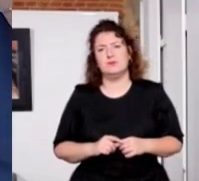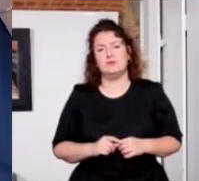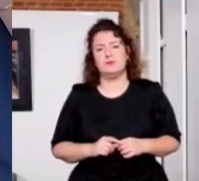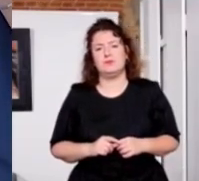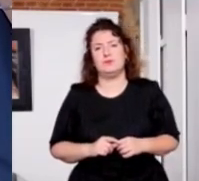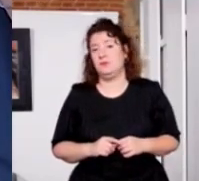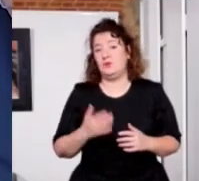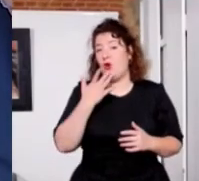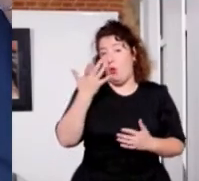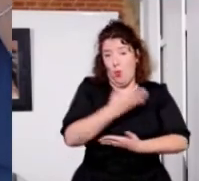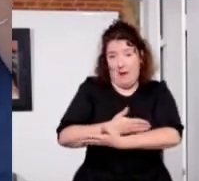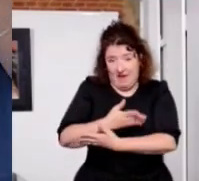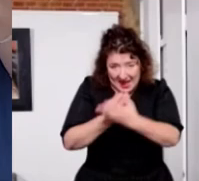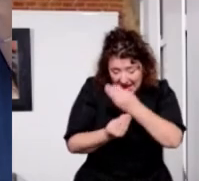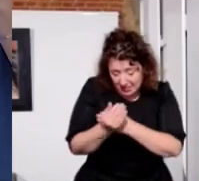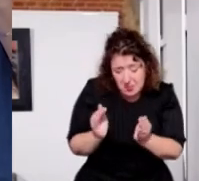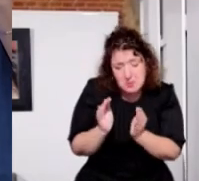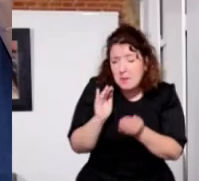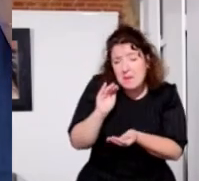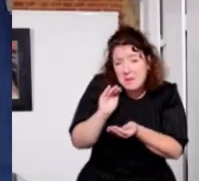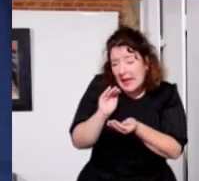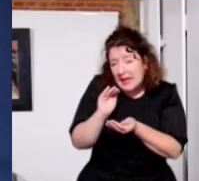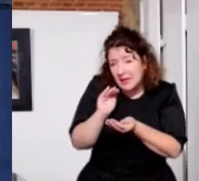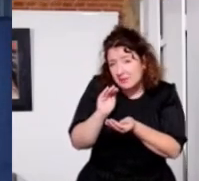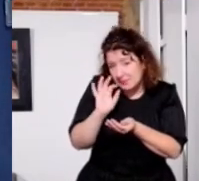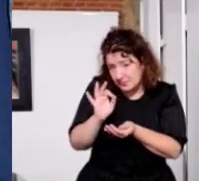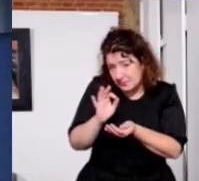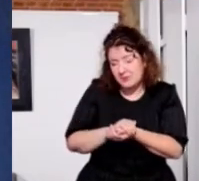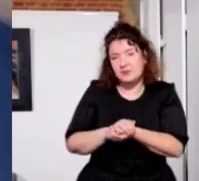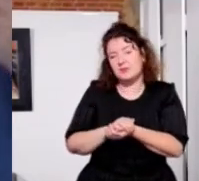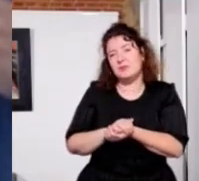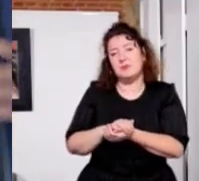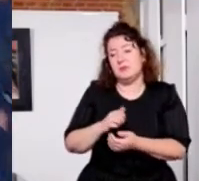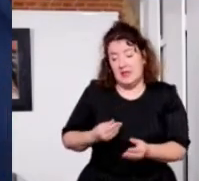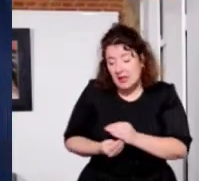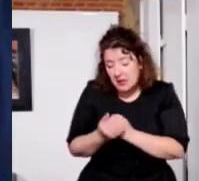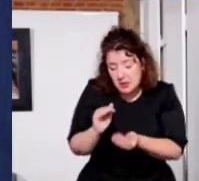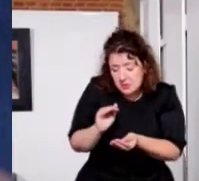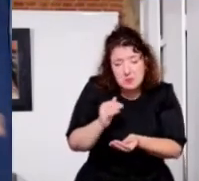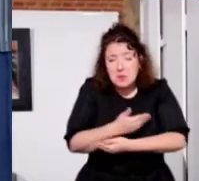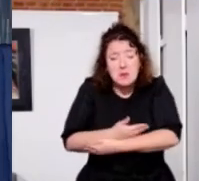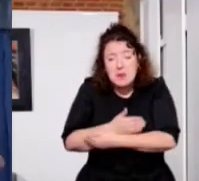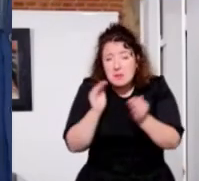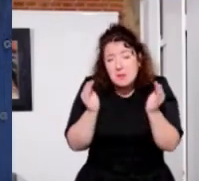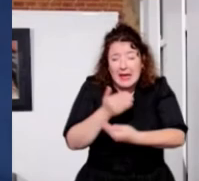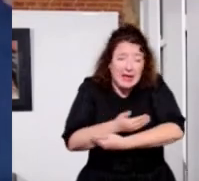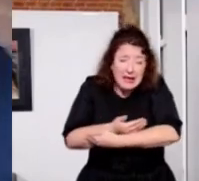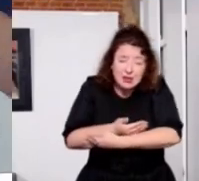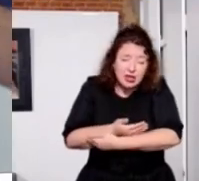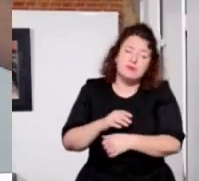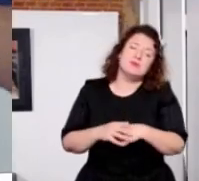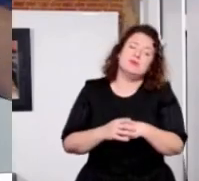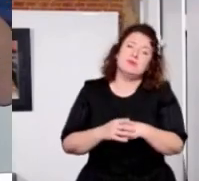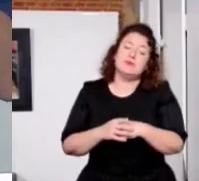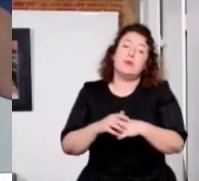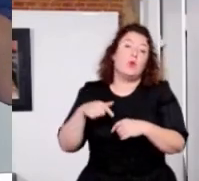todos los niños cuando nacen, chiquitita, ¿no? Cuando nace un crío, nace un bebé chiquitito. Un bebé chiquitito que